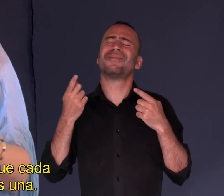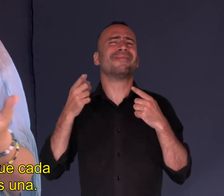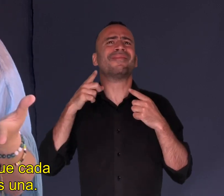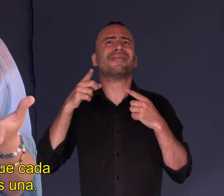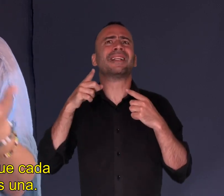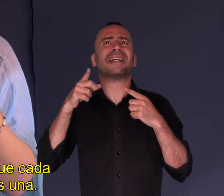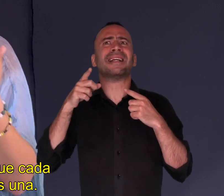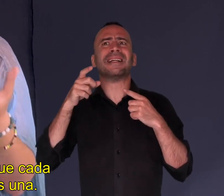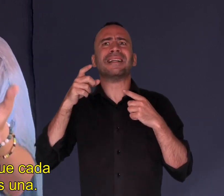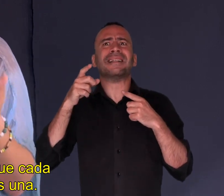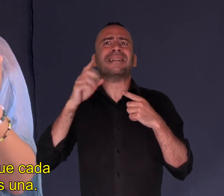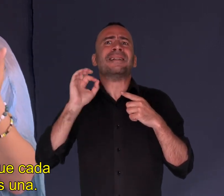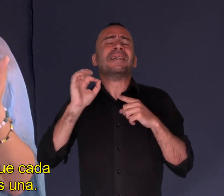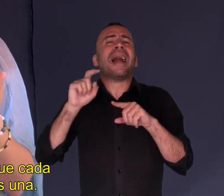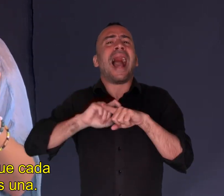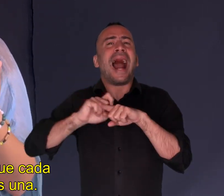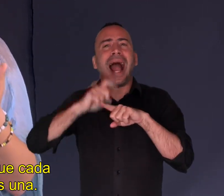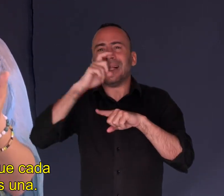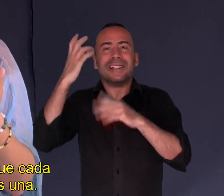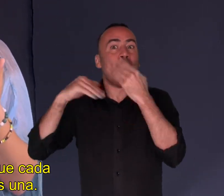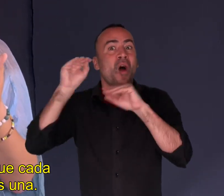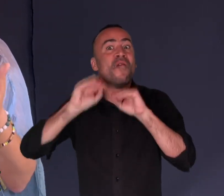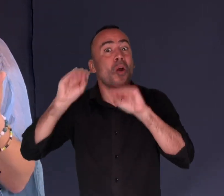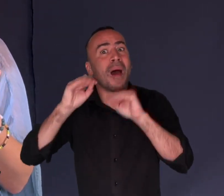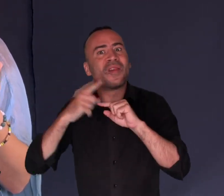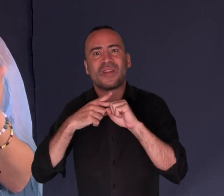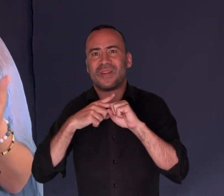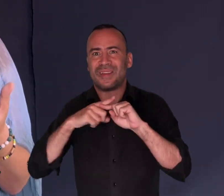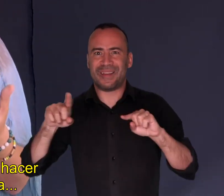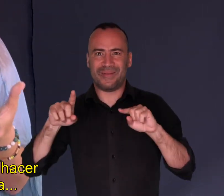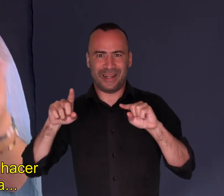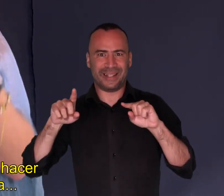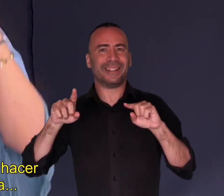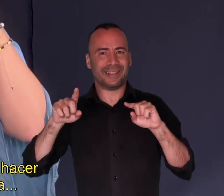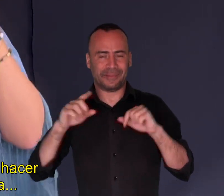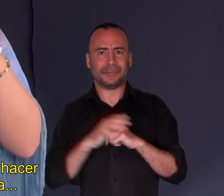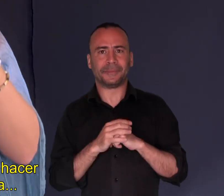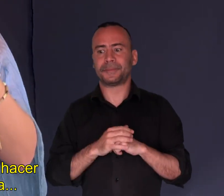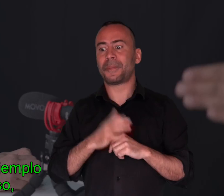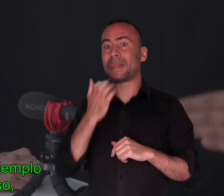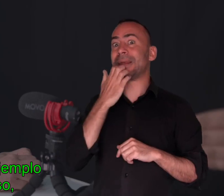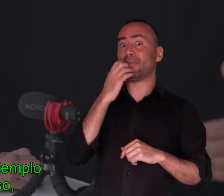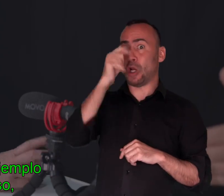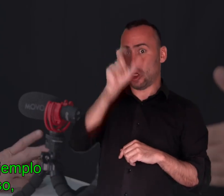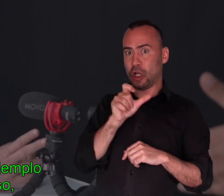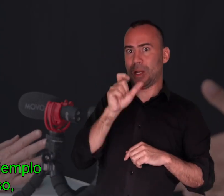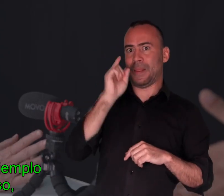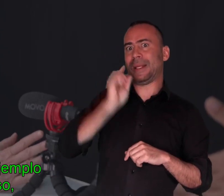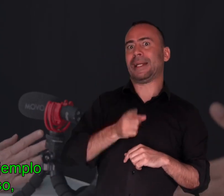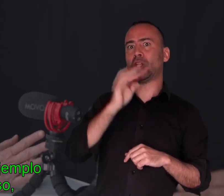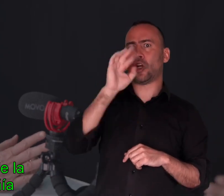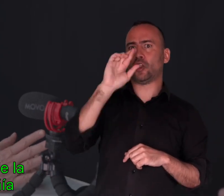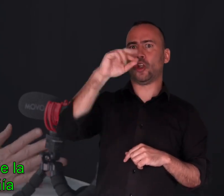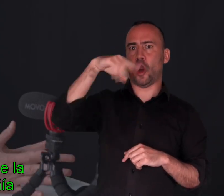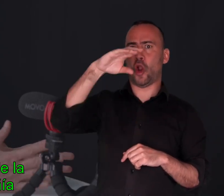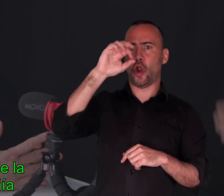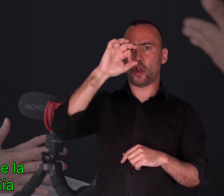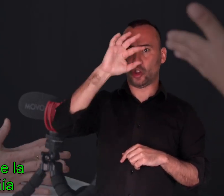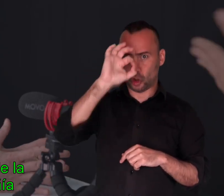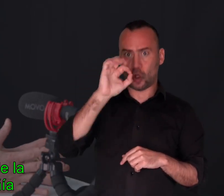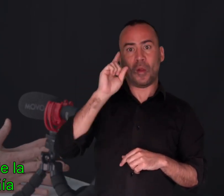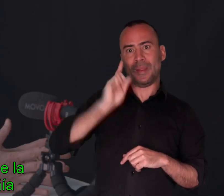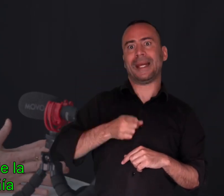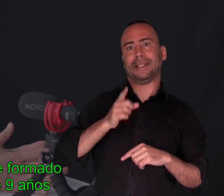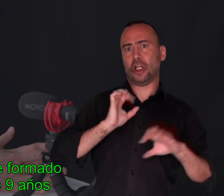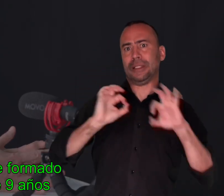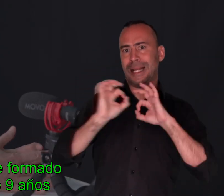llevan dices pero que cada cada antígona es una claro o sea no pueden hacer antígona claro Sí sí por ejemplo Troncoso bueno director